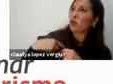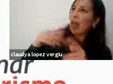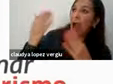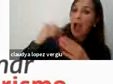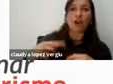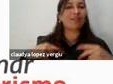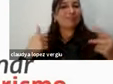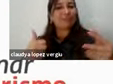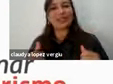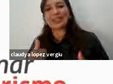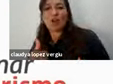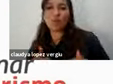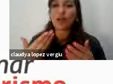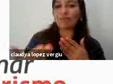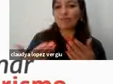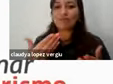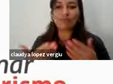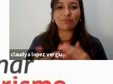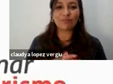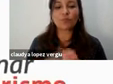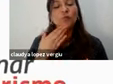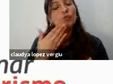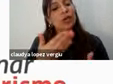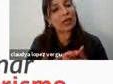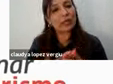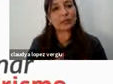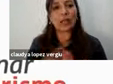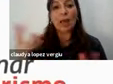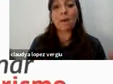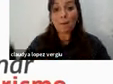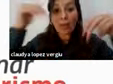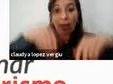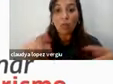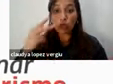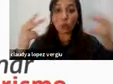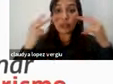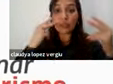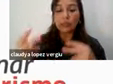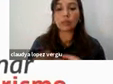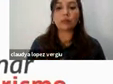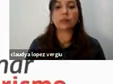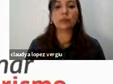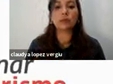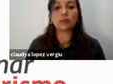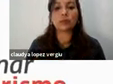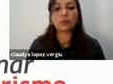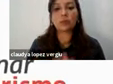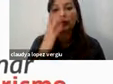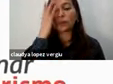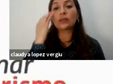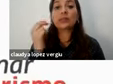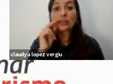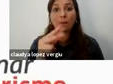contrario, están como muy agradecidos que venga gente de fuera. Entonces, se ve que